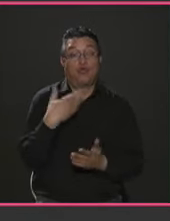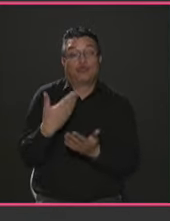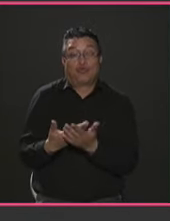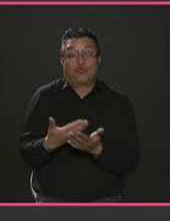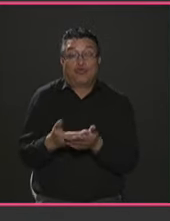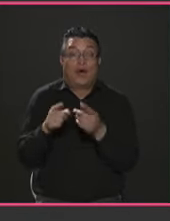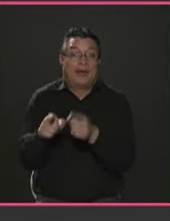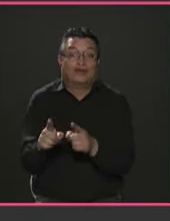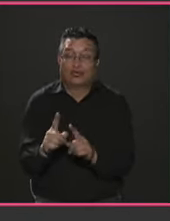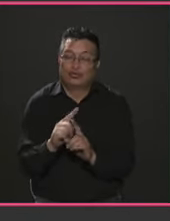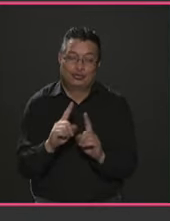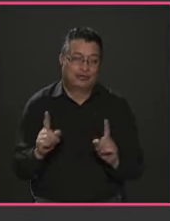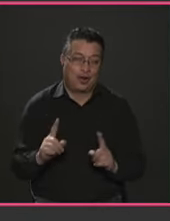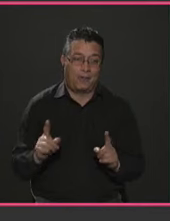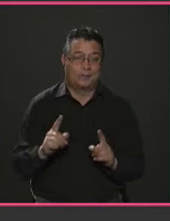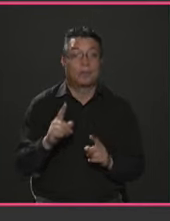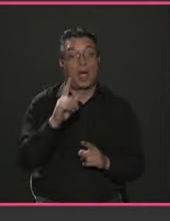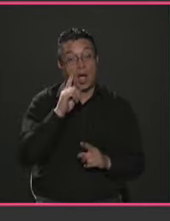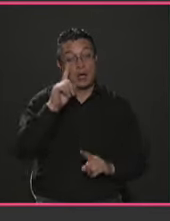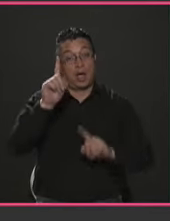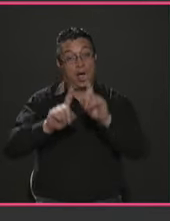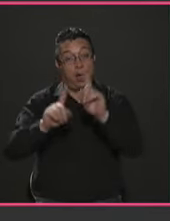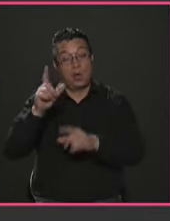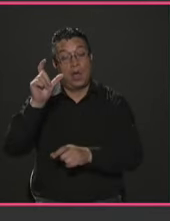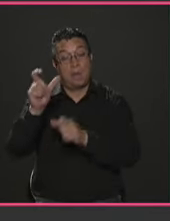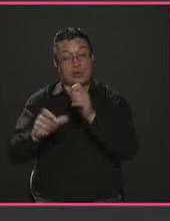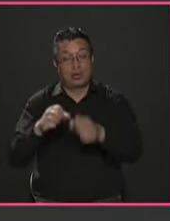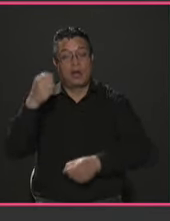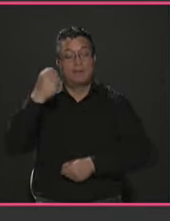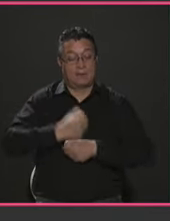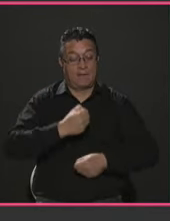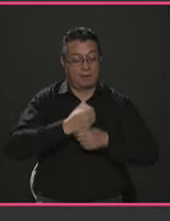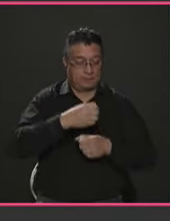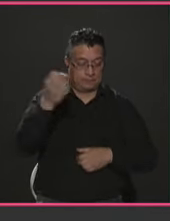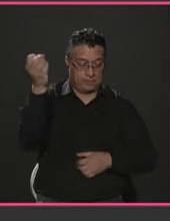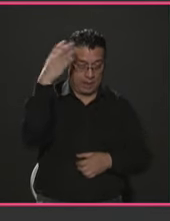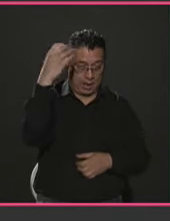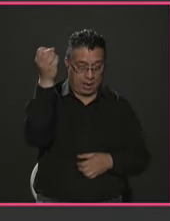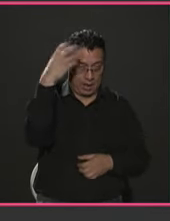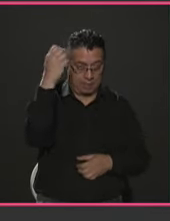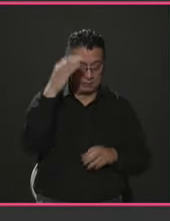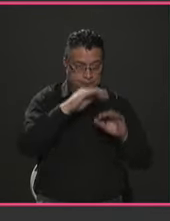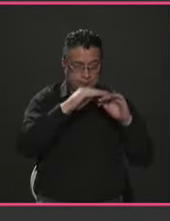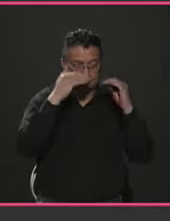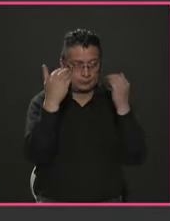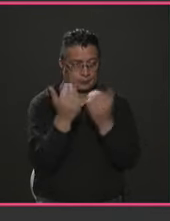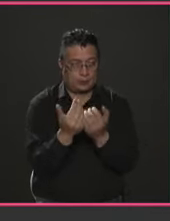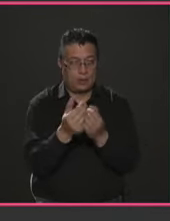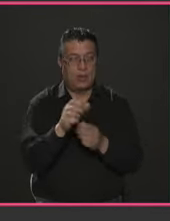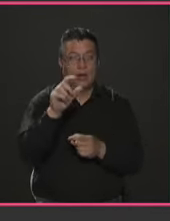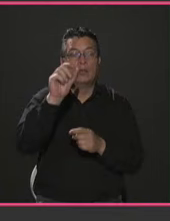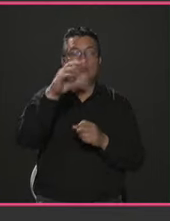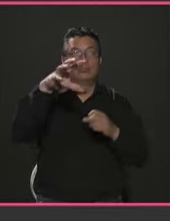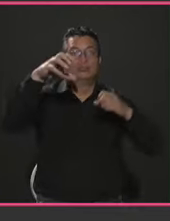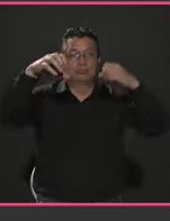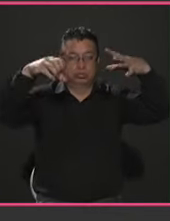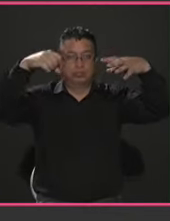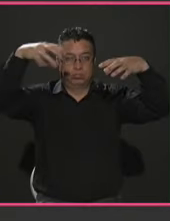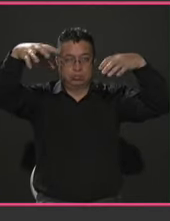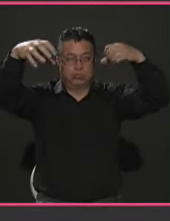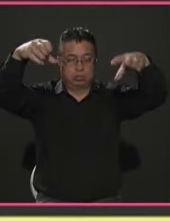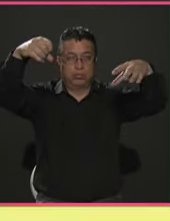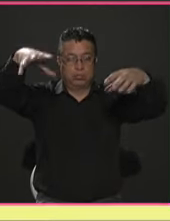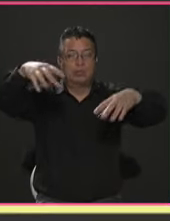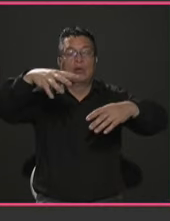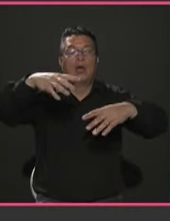nuevas cosas habían personas que tenía el trabajo de prender todas las lámparas en las calles durante las tardes y